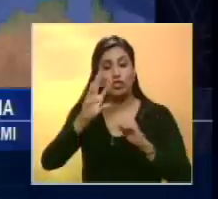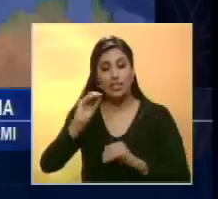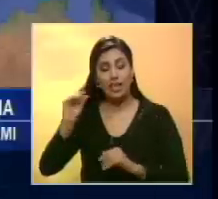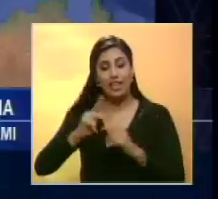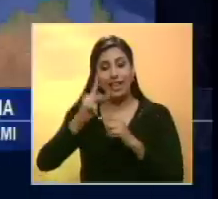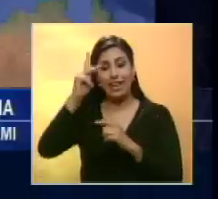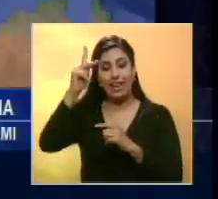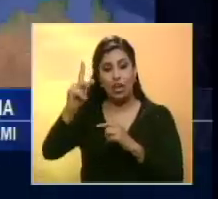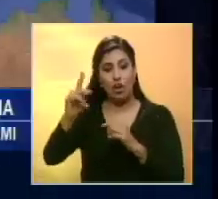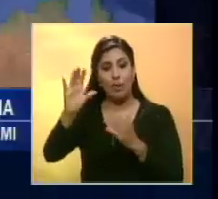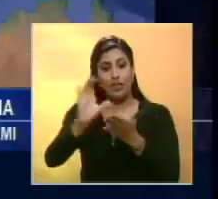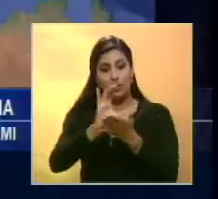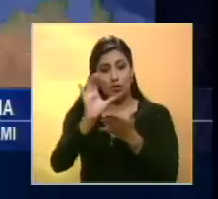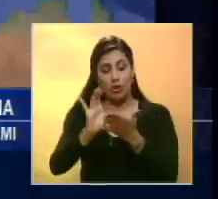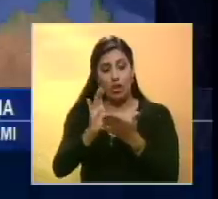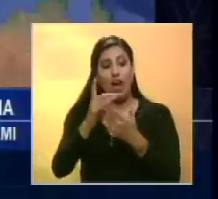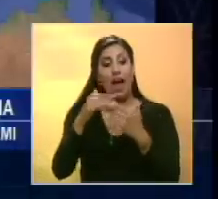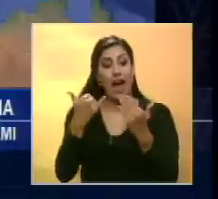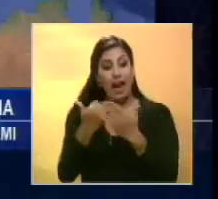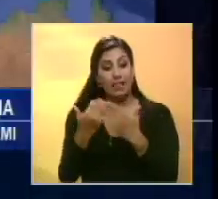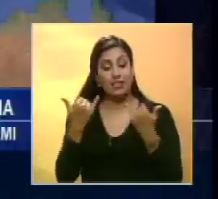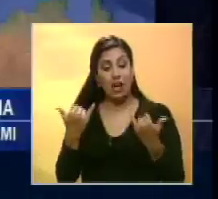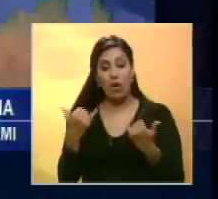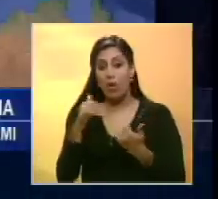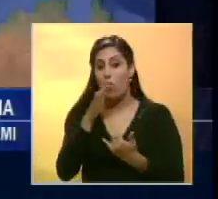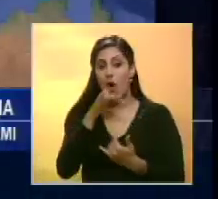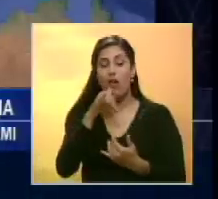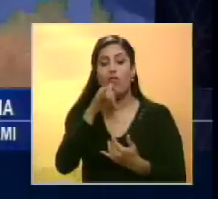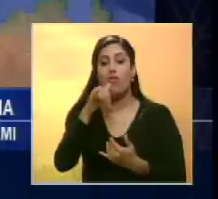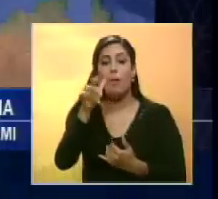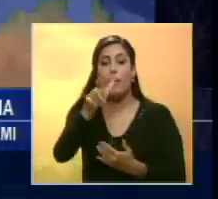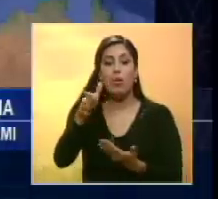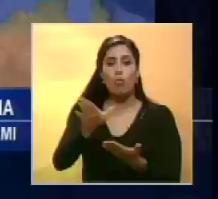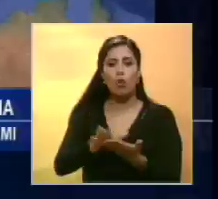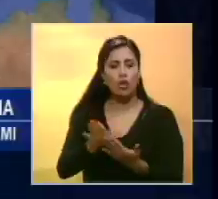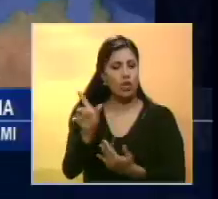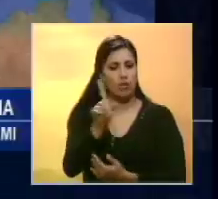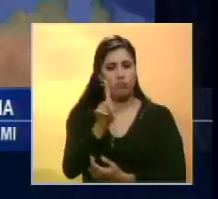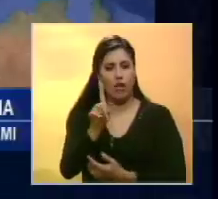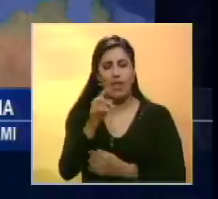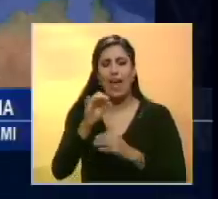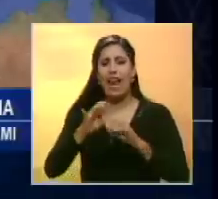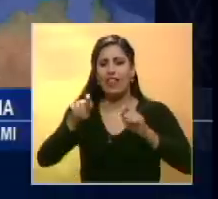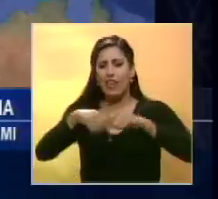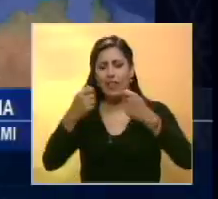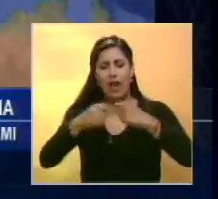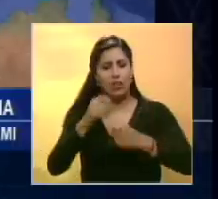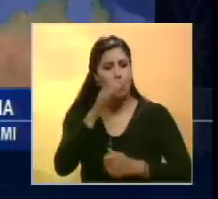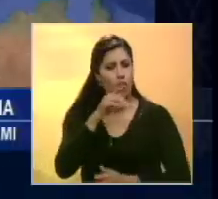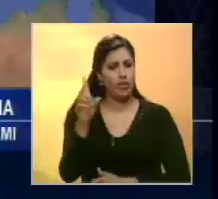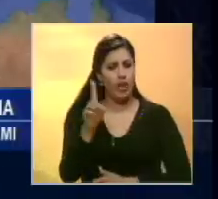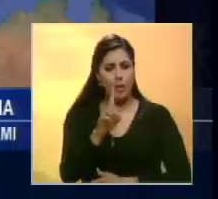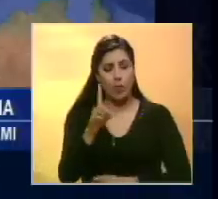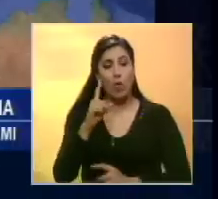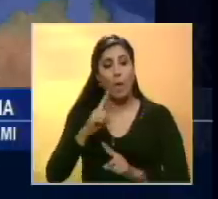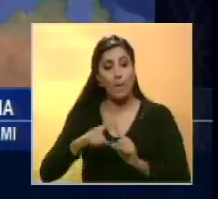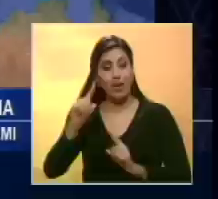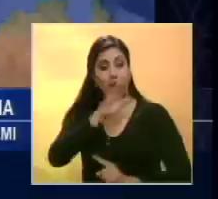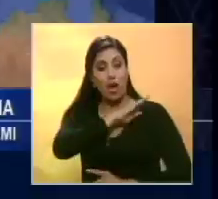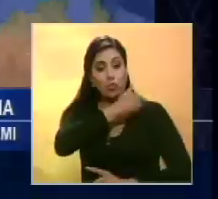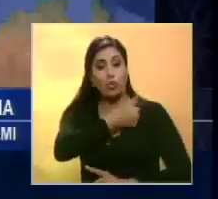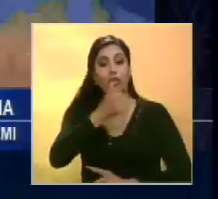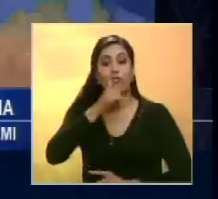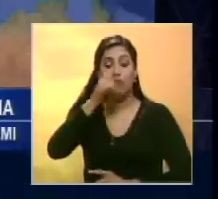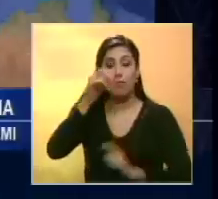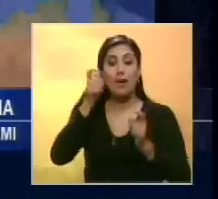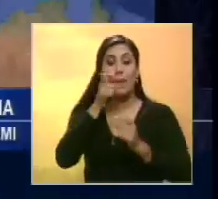de la ciudad de Padang. Hasta el momento no se han reportado víctimas fatales ni grandes daños estructurales. Las autoridades